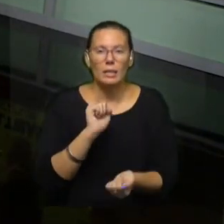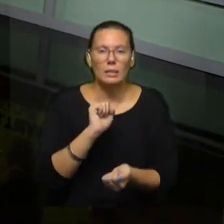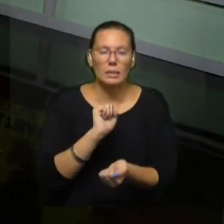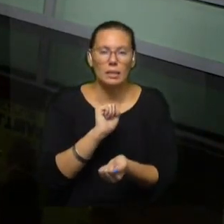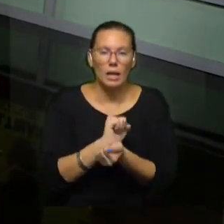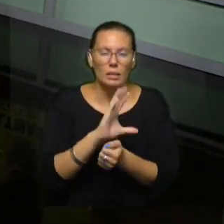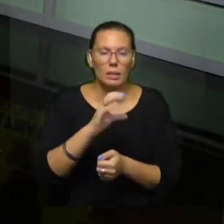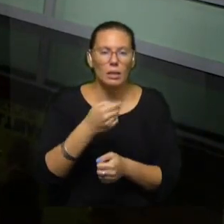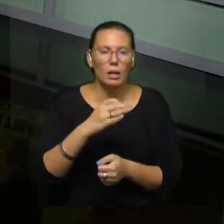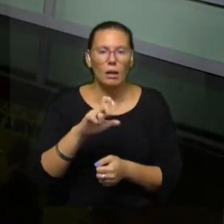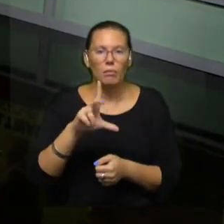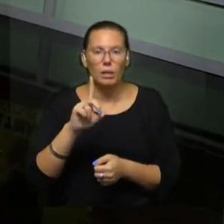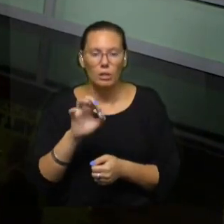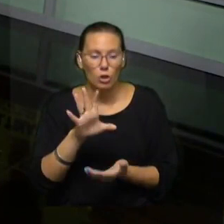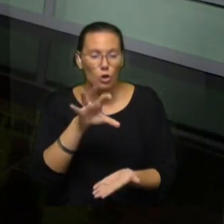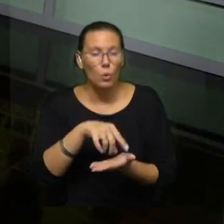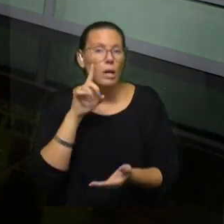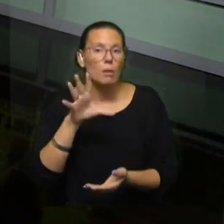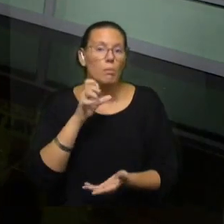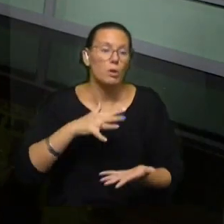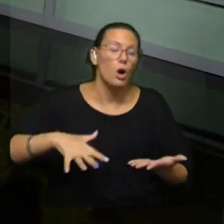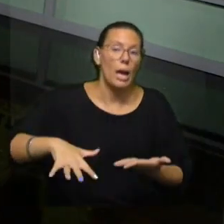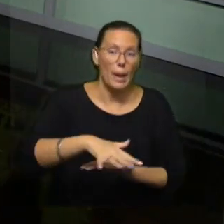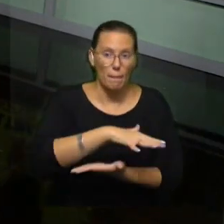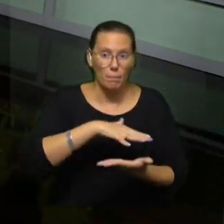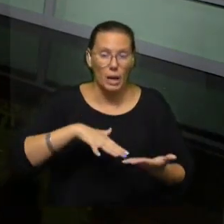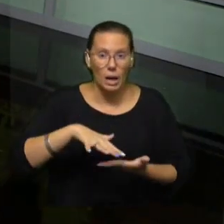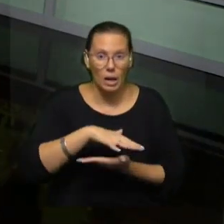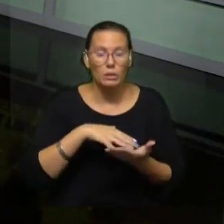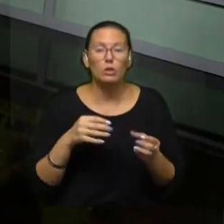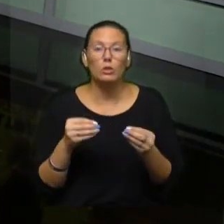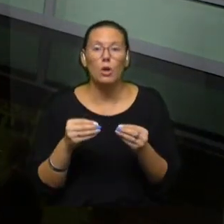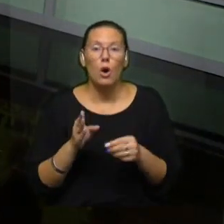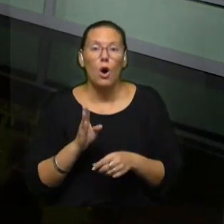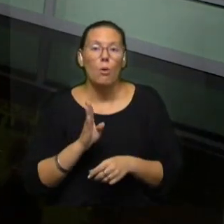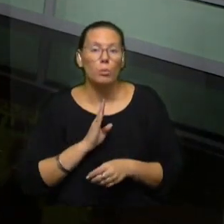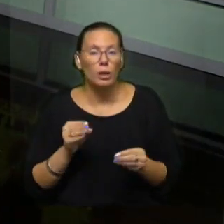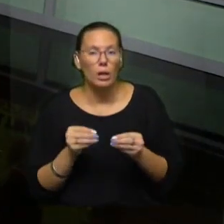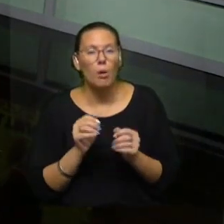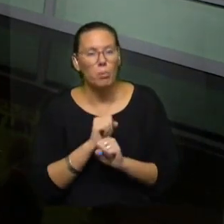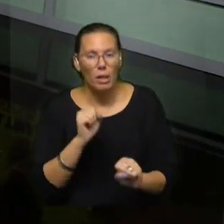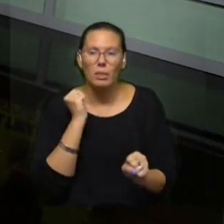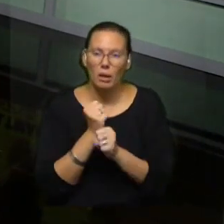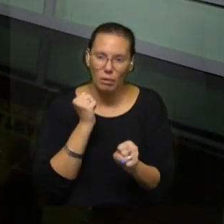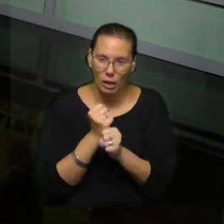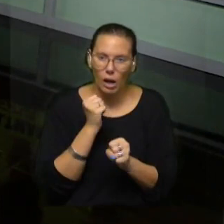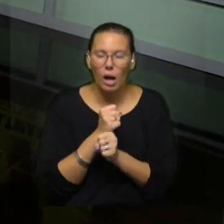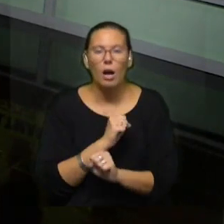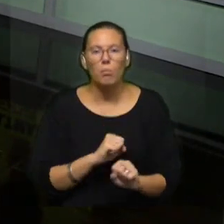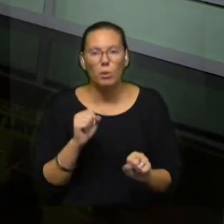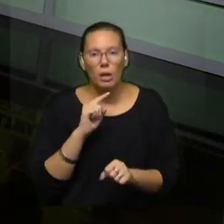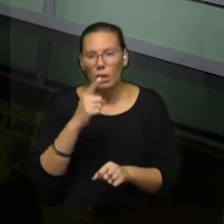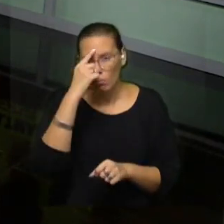Cabildo, donde está el sitio de memoria, pero hay un espacio donde las compañeras expresas puedan trabajar, puedan, bueno, generar una